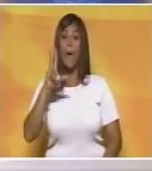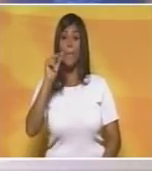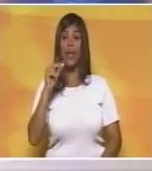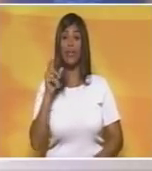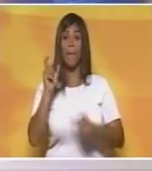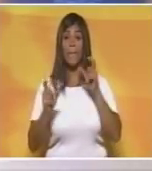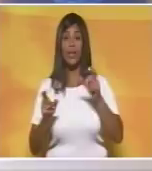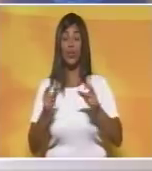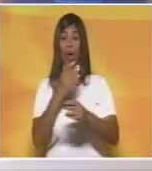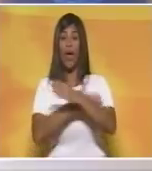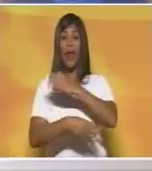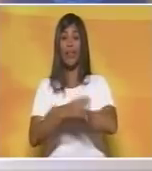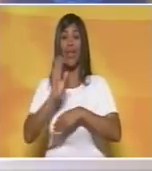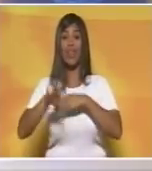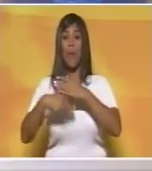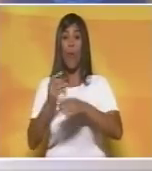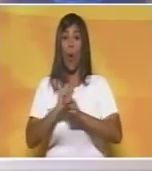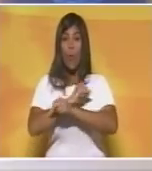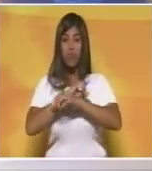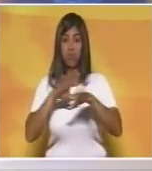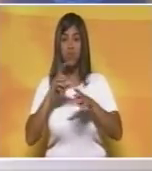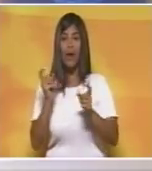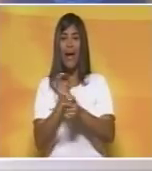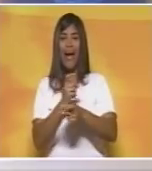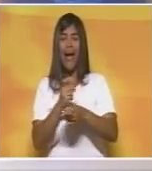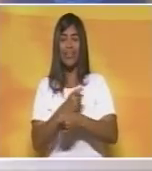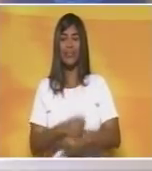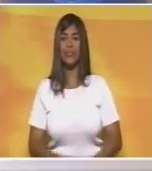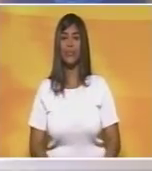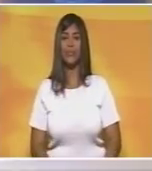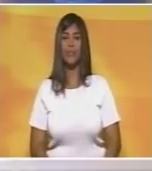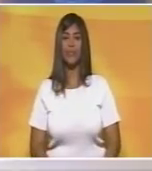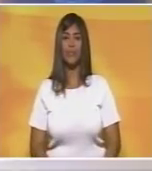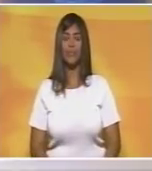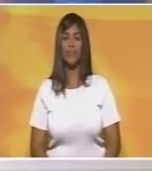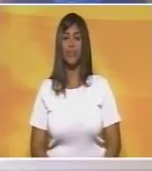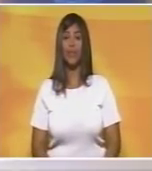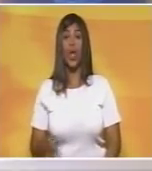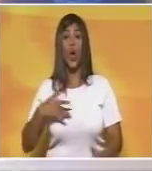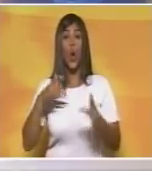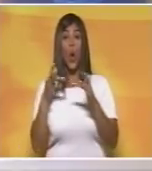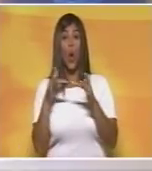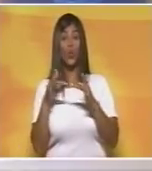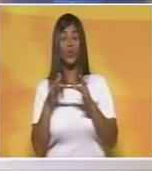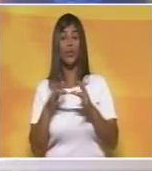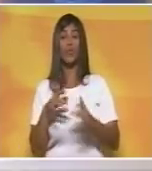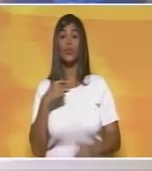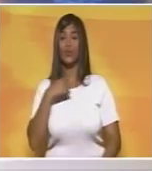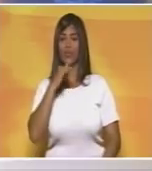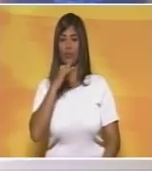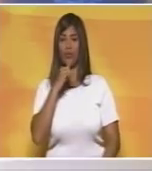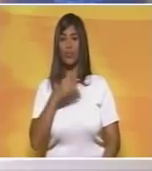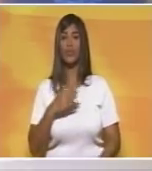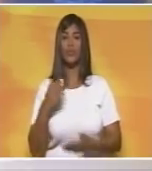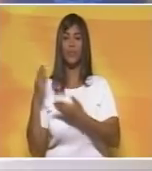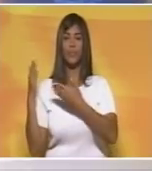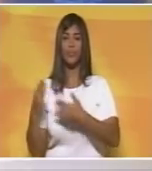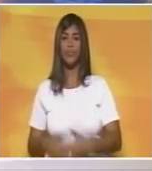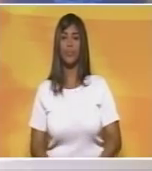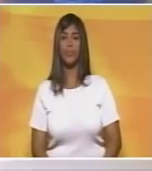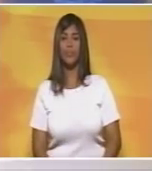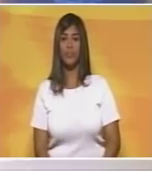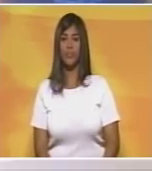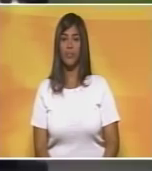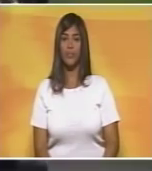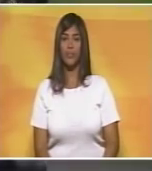resultaron heridas luego de una explosión de gas en Jalisco. Jorge Kirchner, de nuestro canal aliado Azteca Noticias, nos tiene los